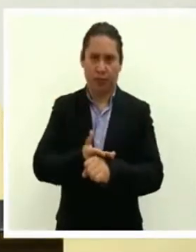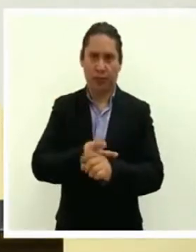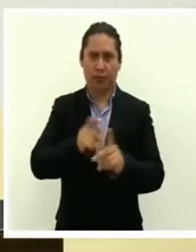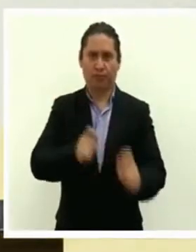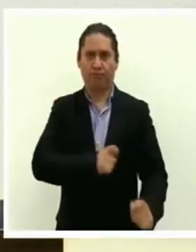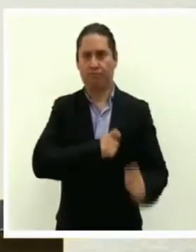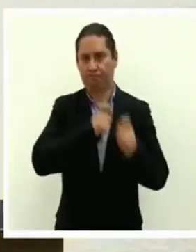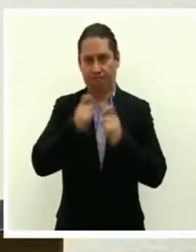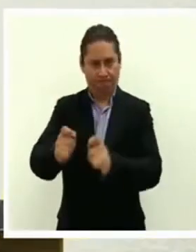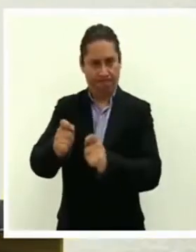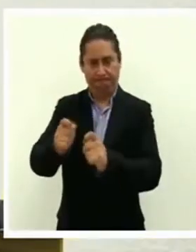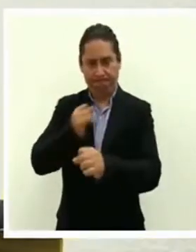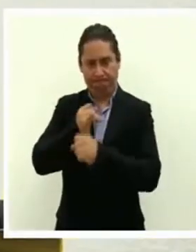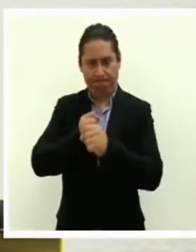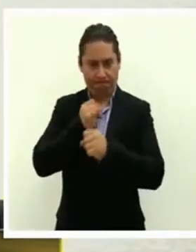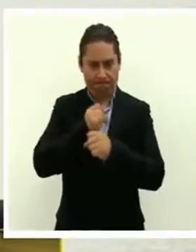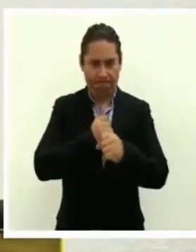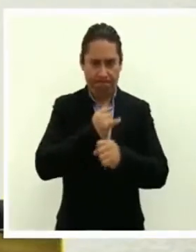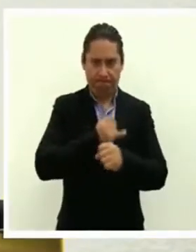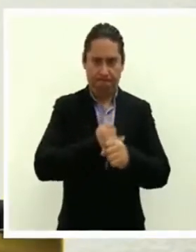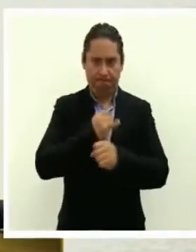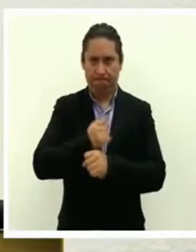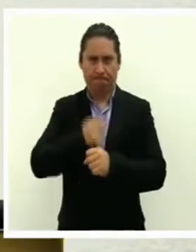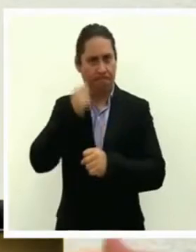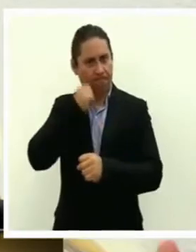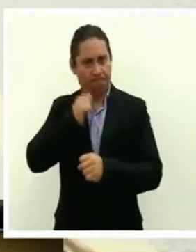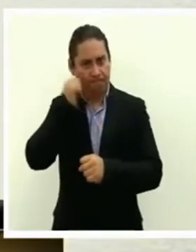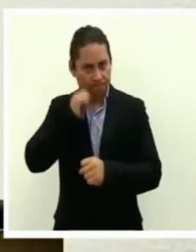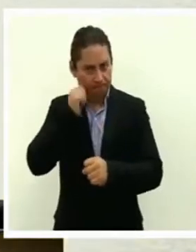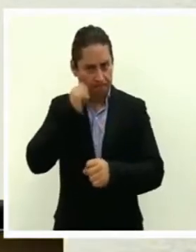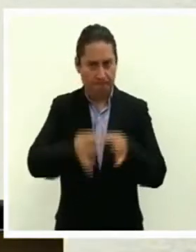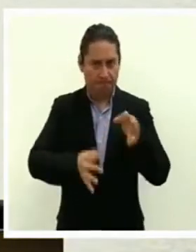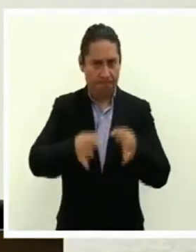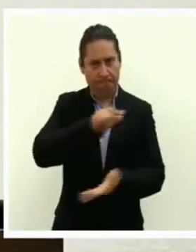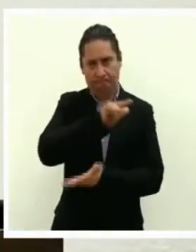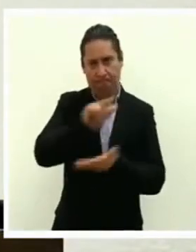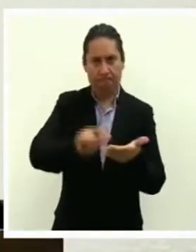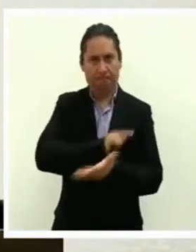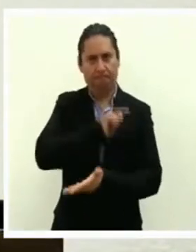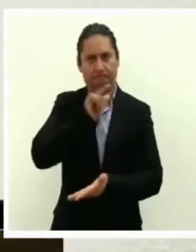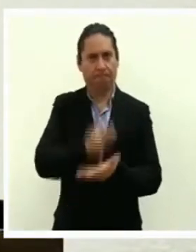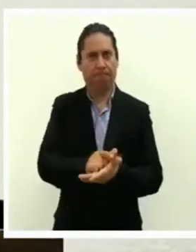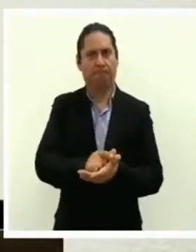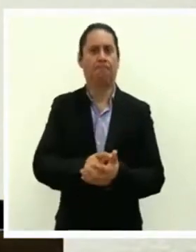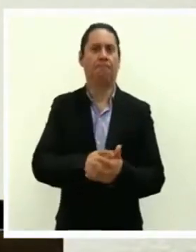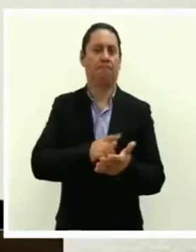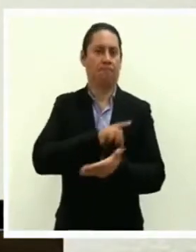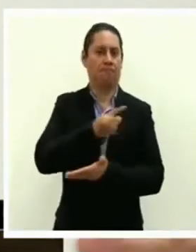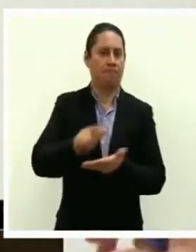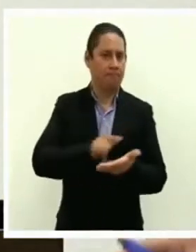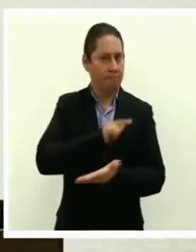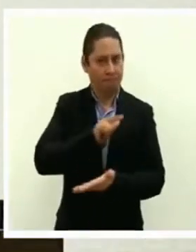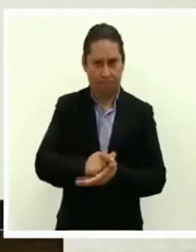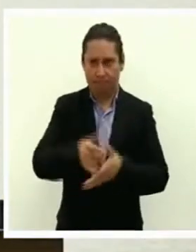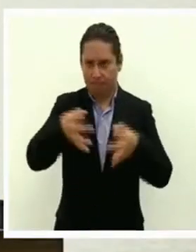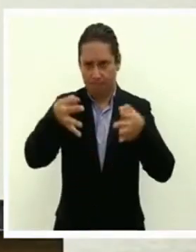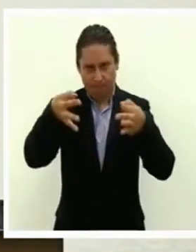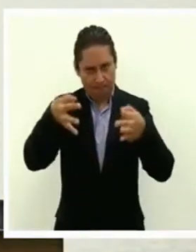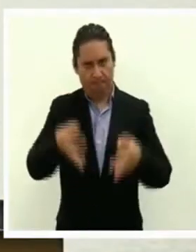la investigación y persecución de los delitos del fuero común, bajo los principios de legalidad,